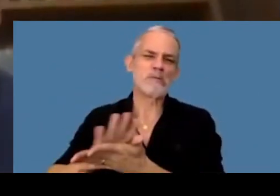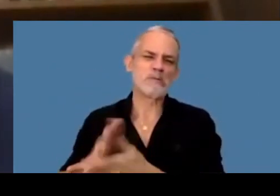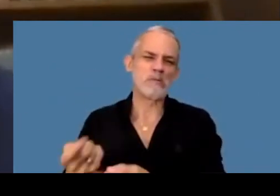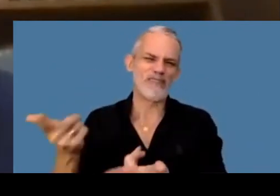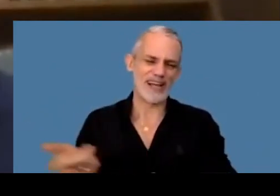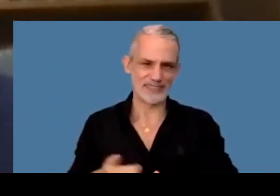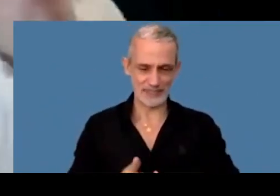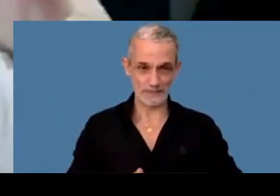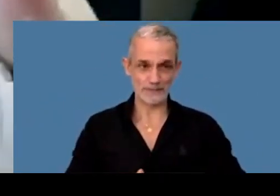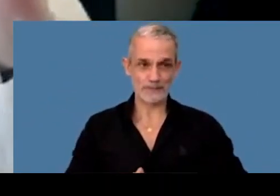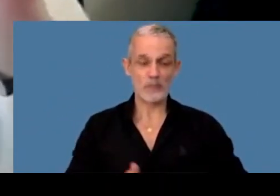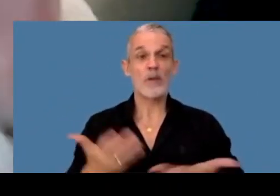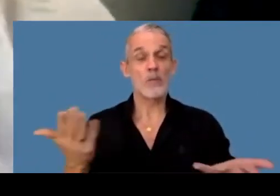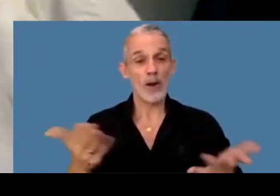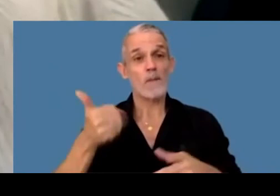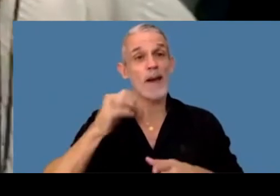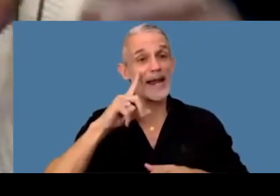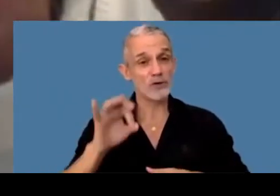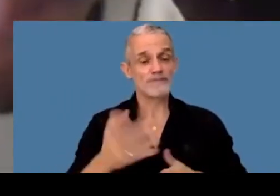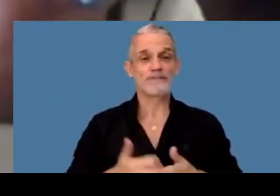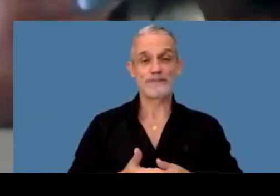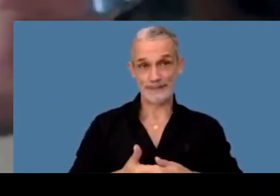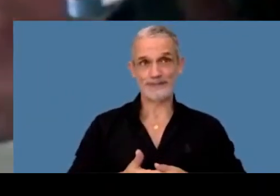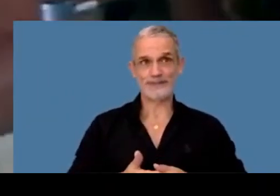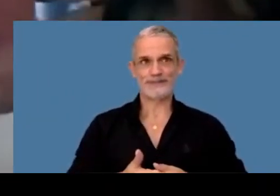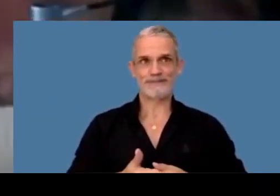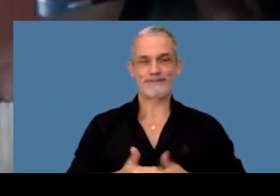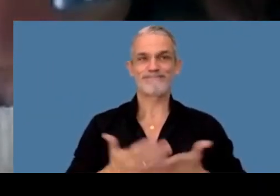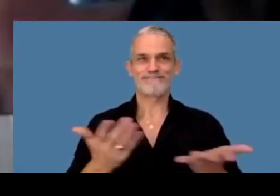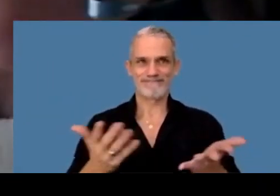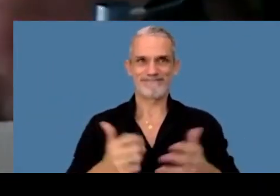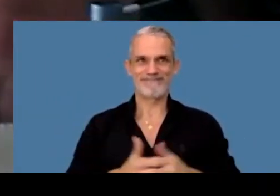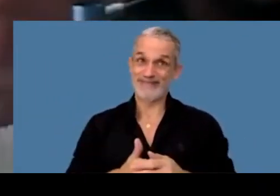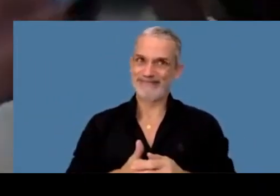A la larga, bueno, Mario. Listo.